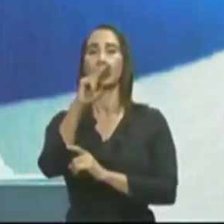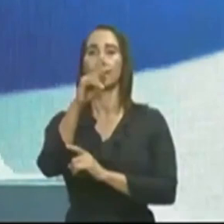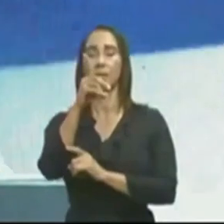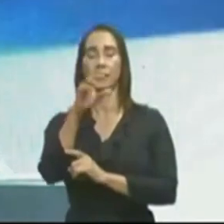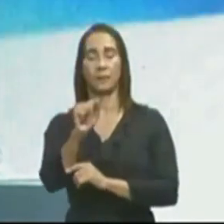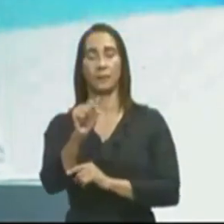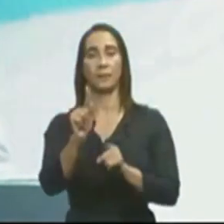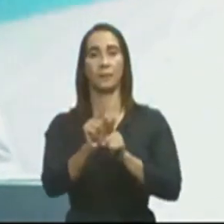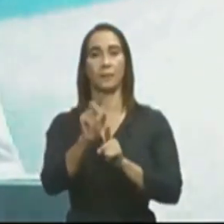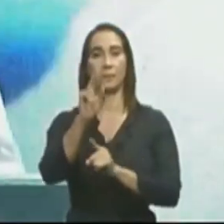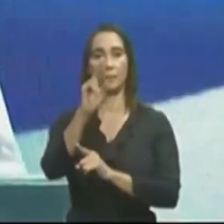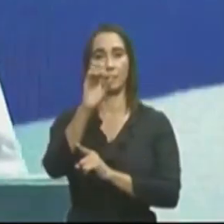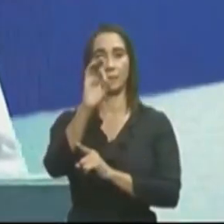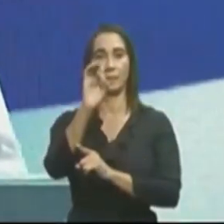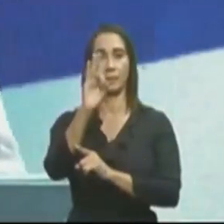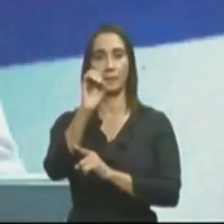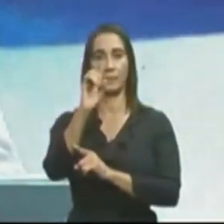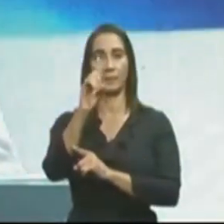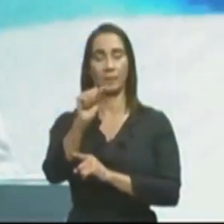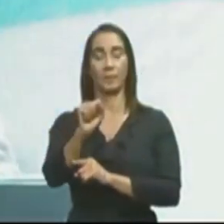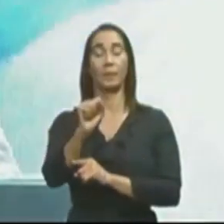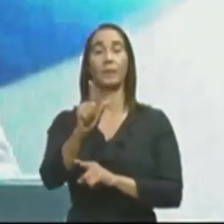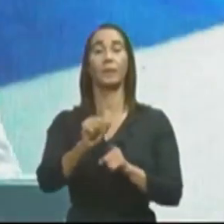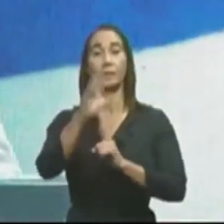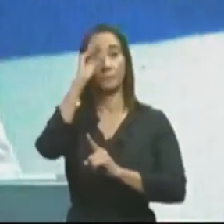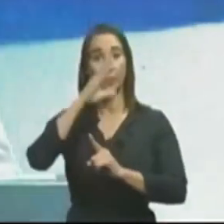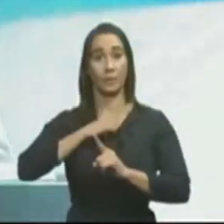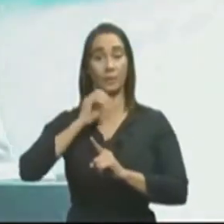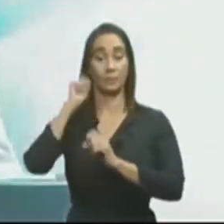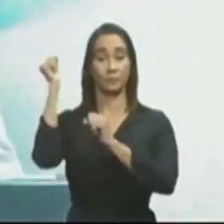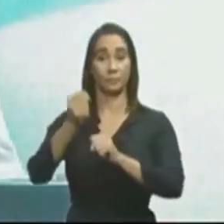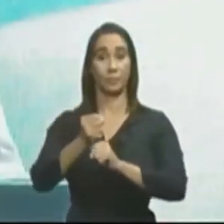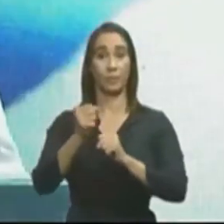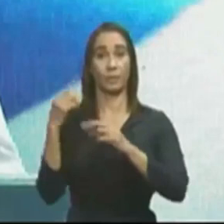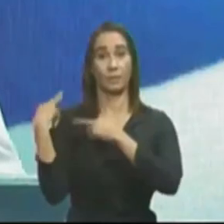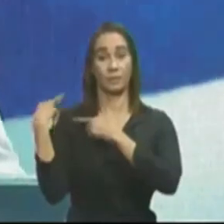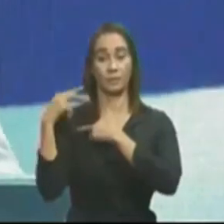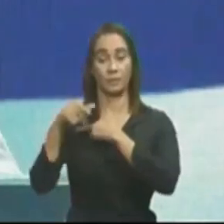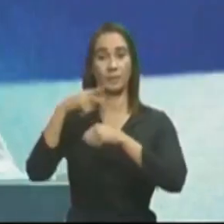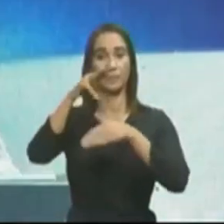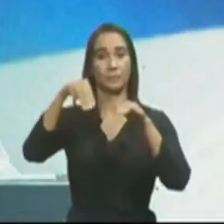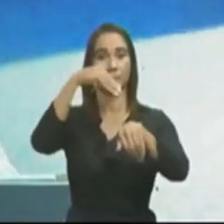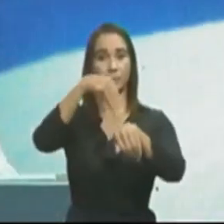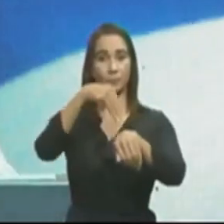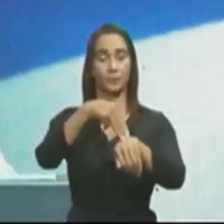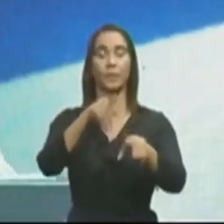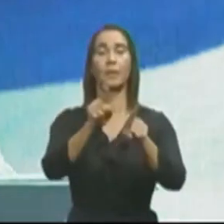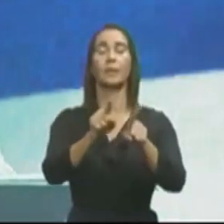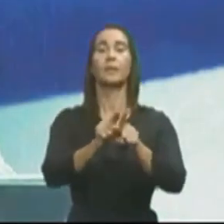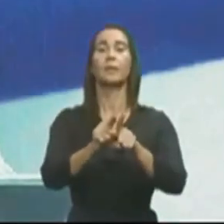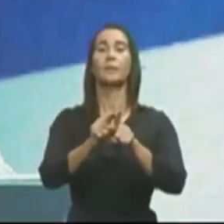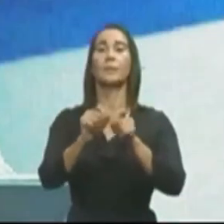la CAS, señor Siquio NG de la Rosa, alcalde de este municipio, Jesús Ferri, superintendente de la